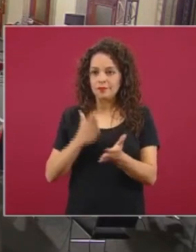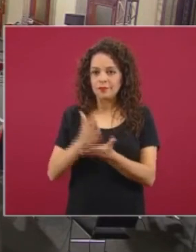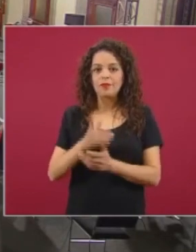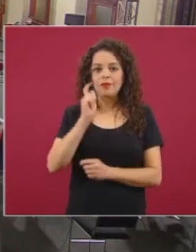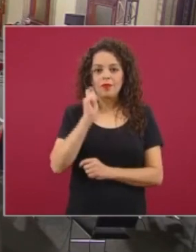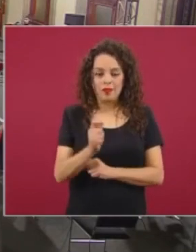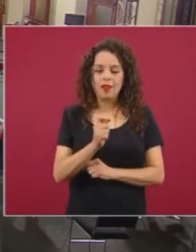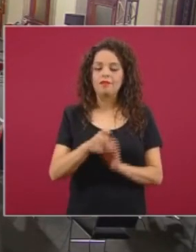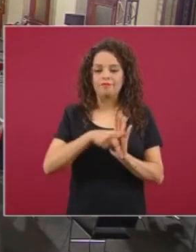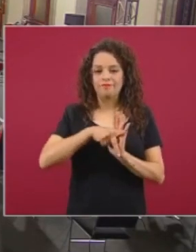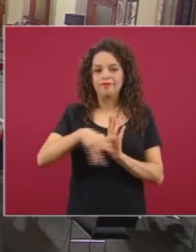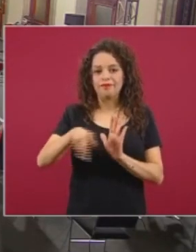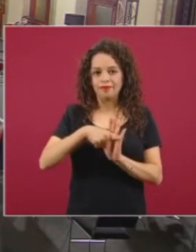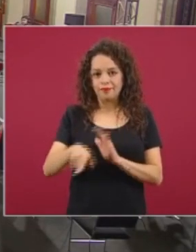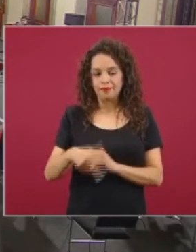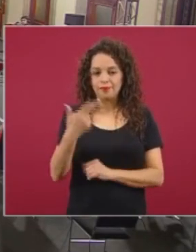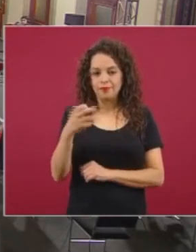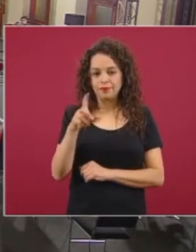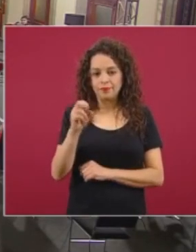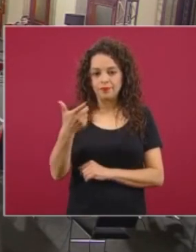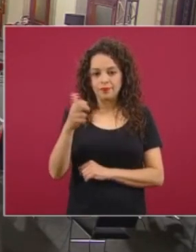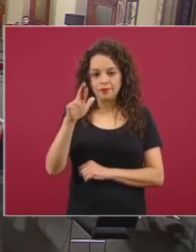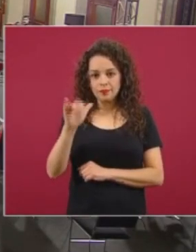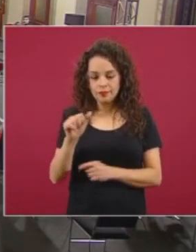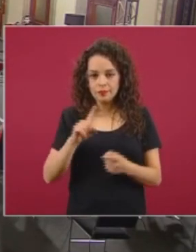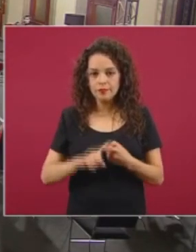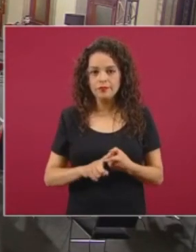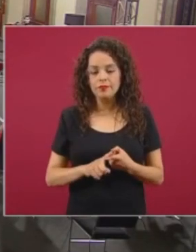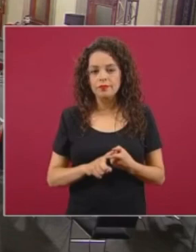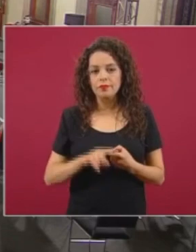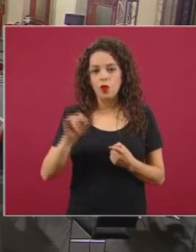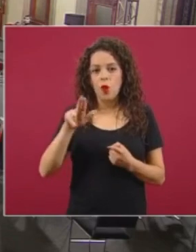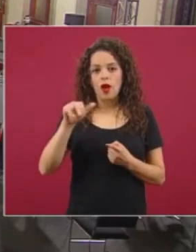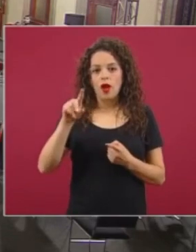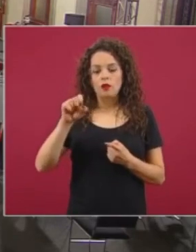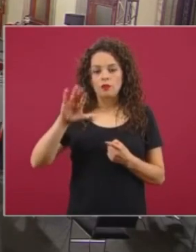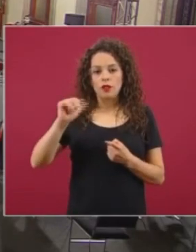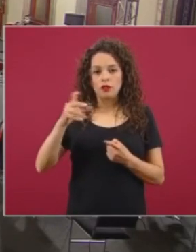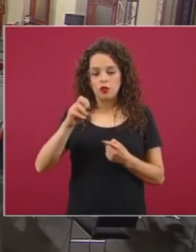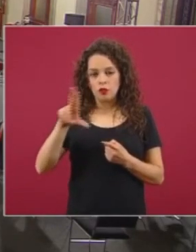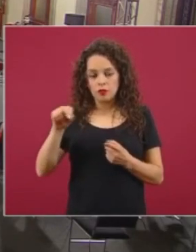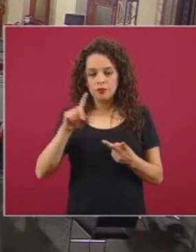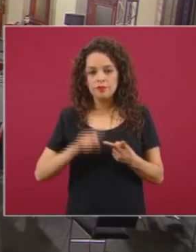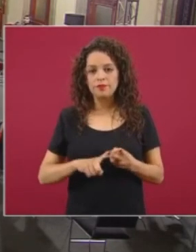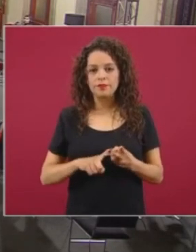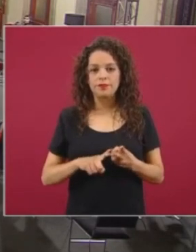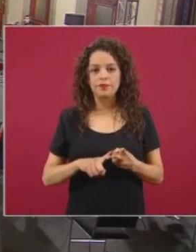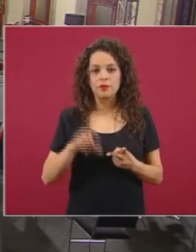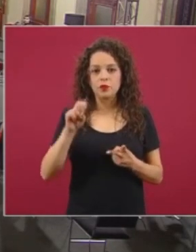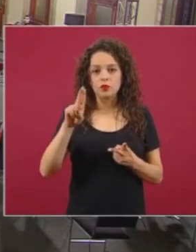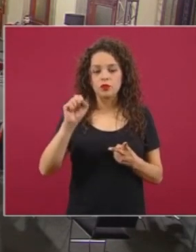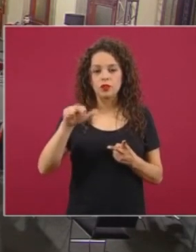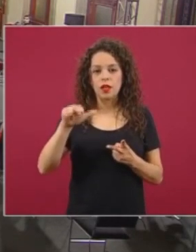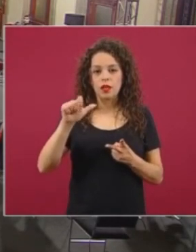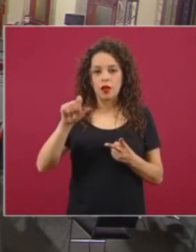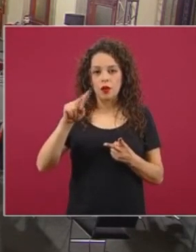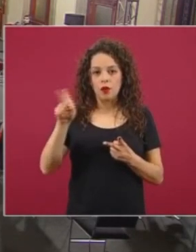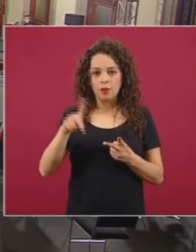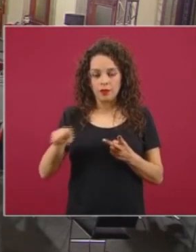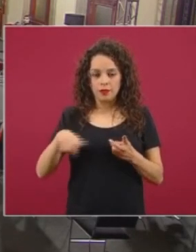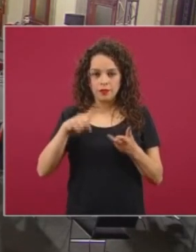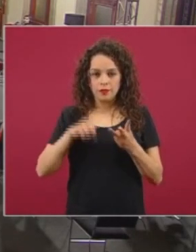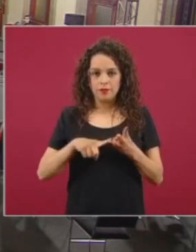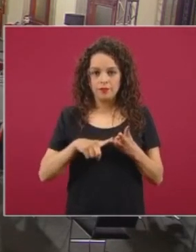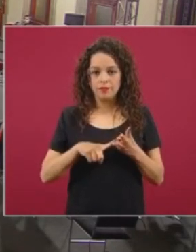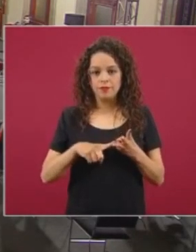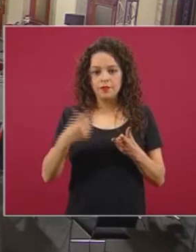reporteros, Héctor García de Diario Basta, Grupo Cantón, Juan Carlos Machorro de AM Noticias de Querétaro, Susana López Peña de